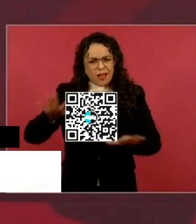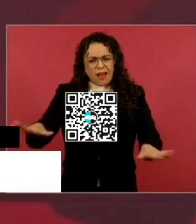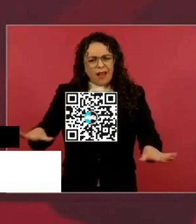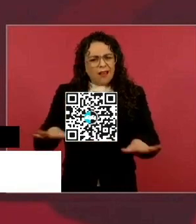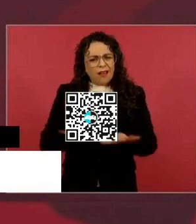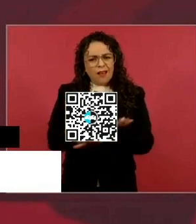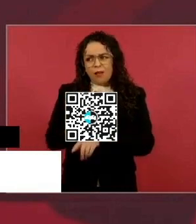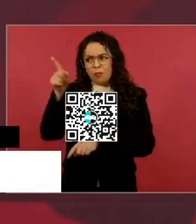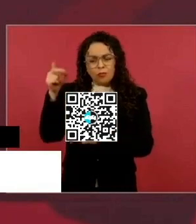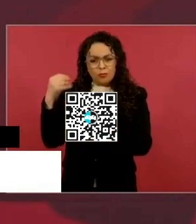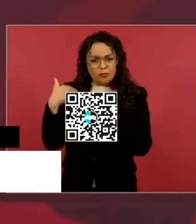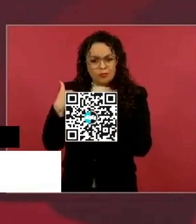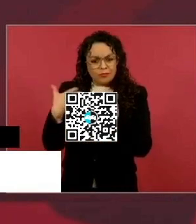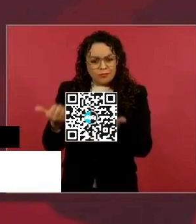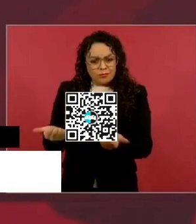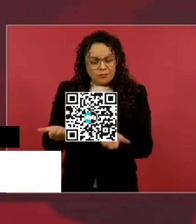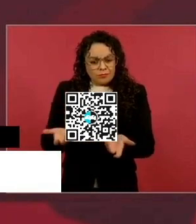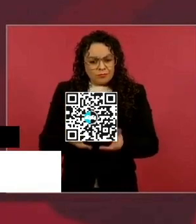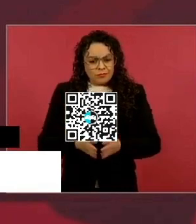debieron